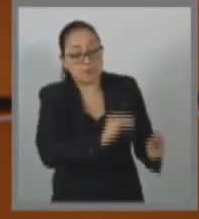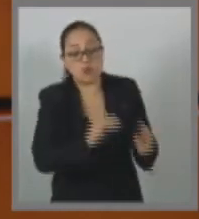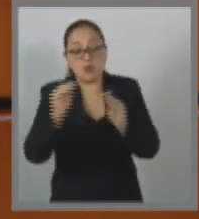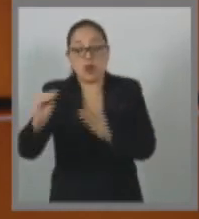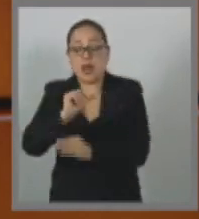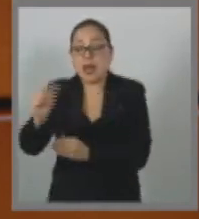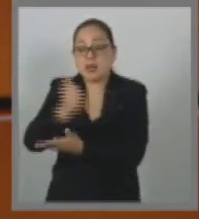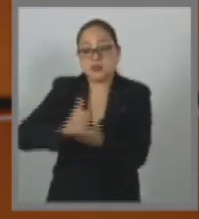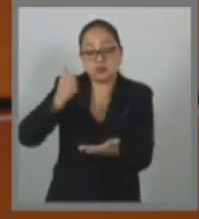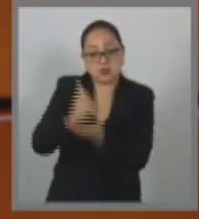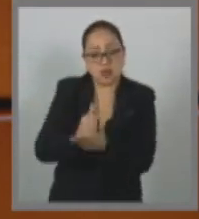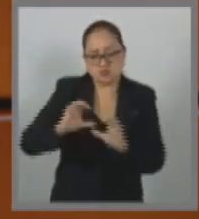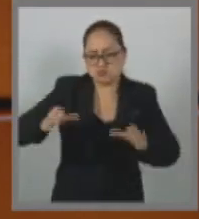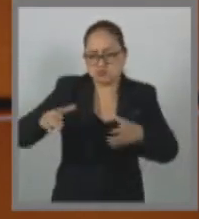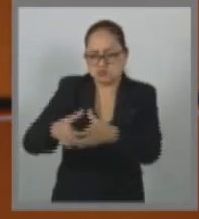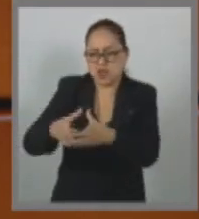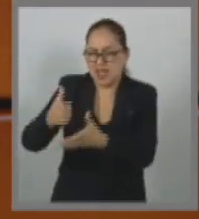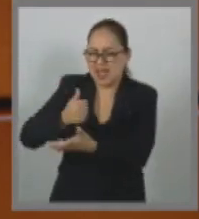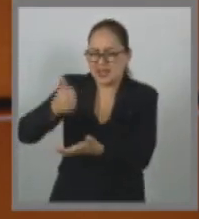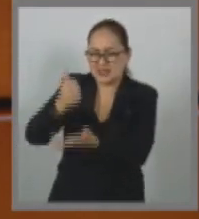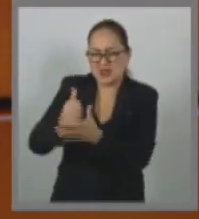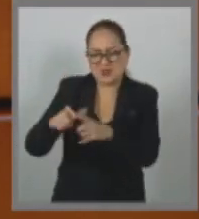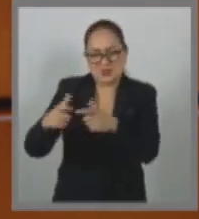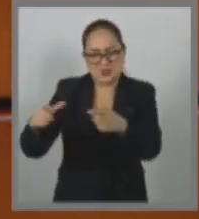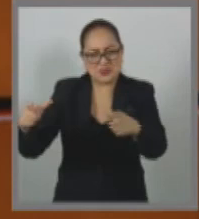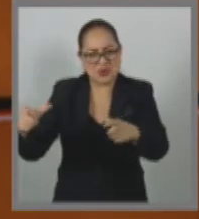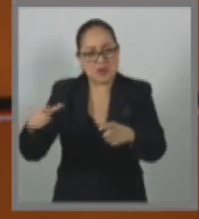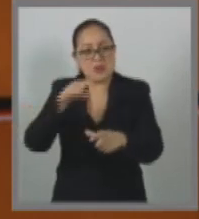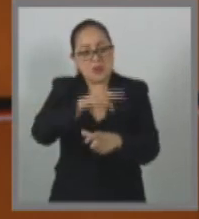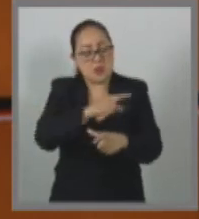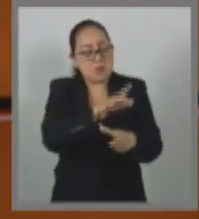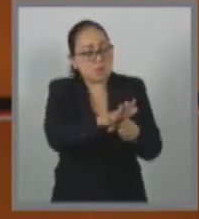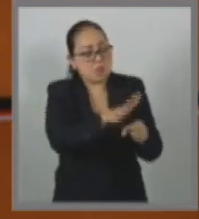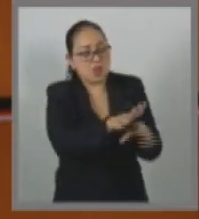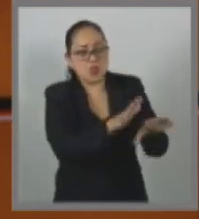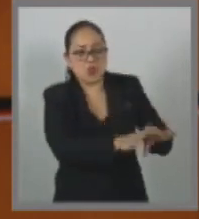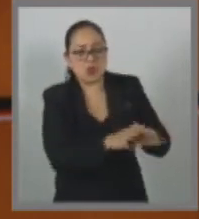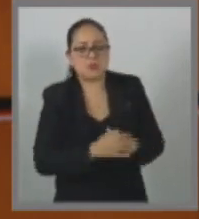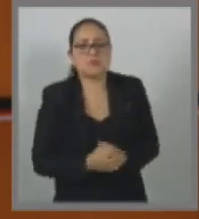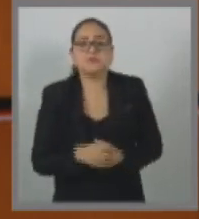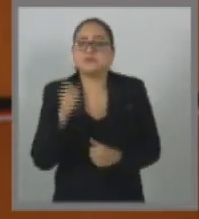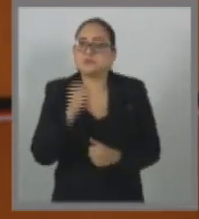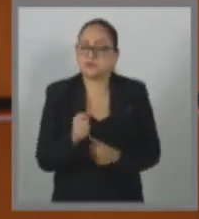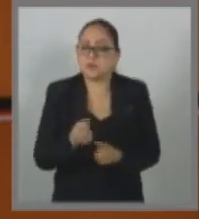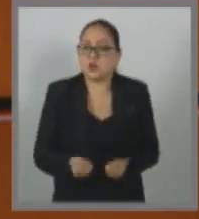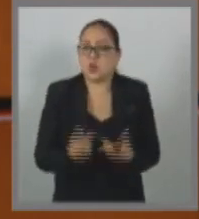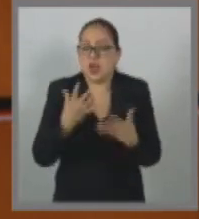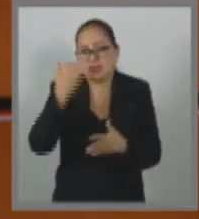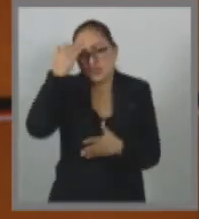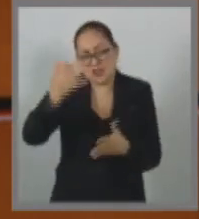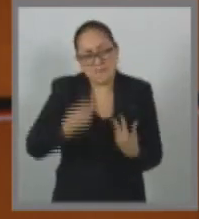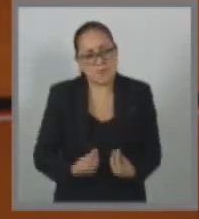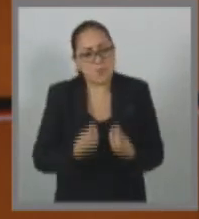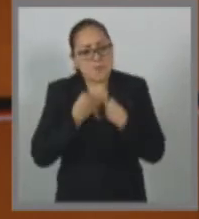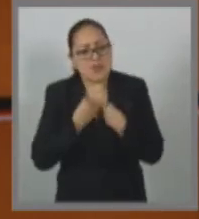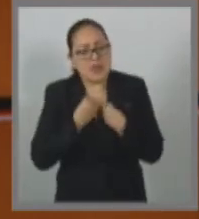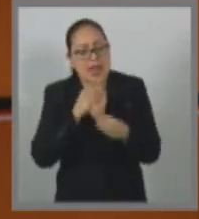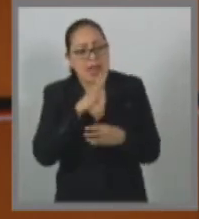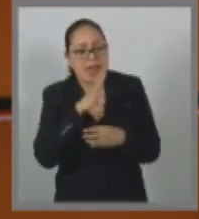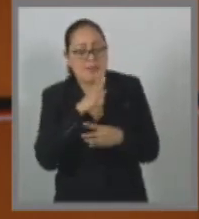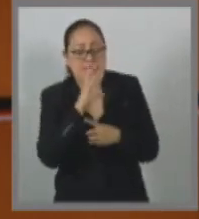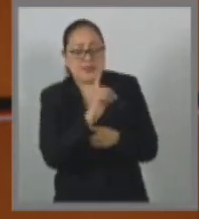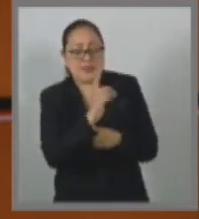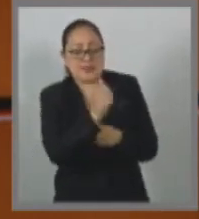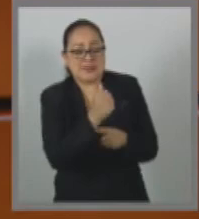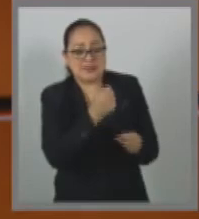generándose megaconcentraciones urbanas. De igual manera, la esperanza de vida pasó de 36